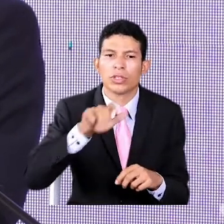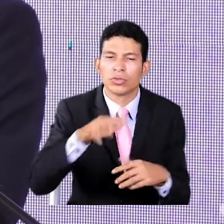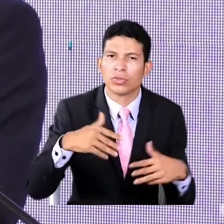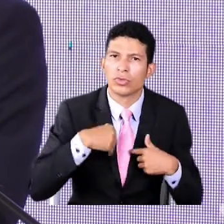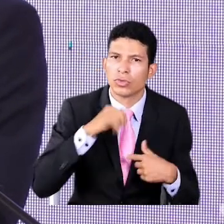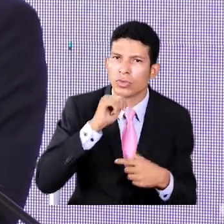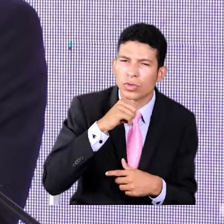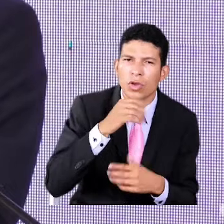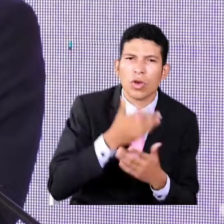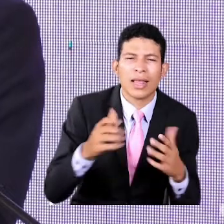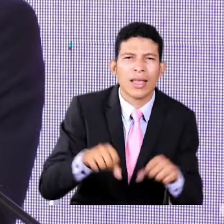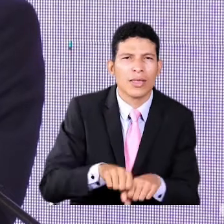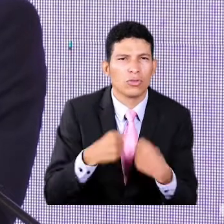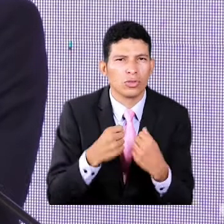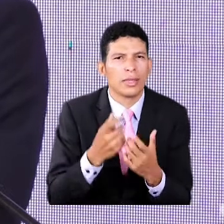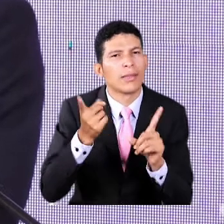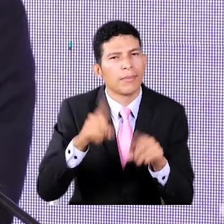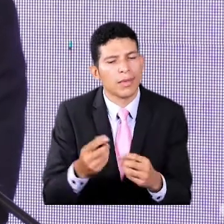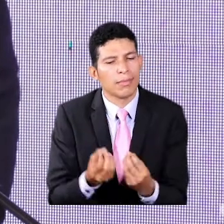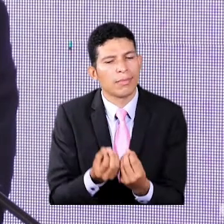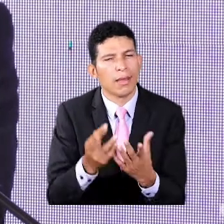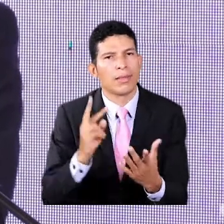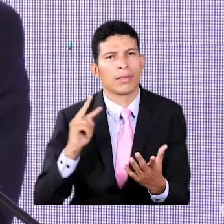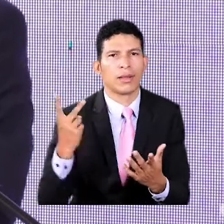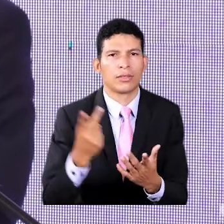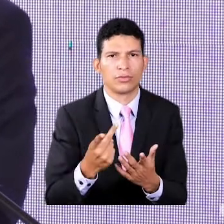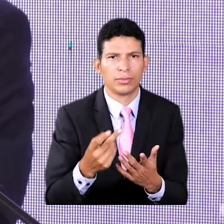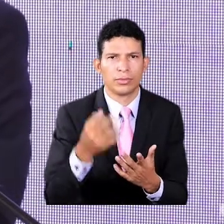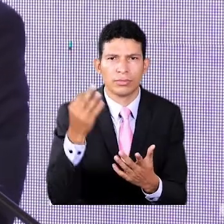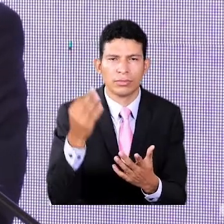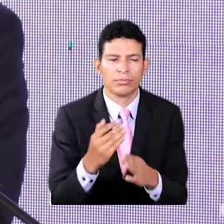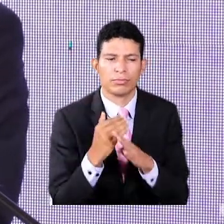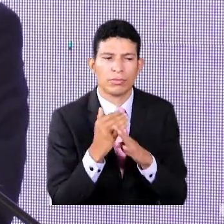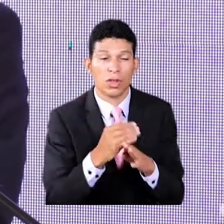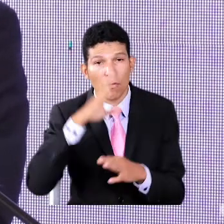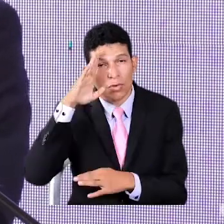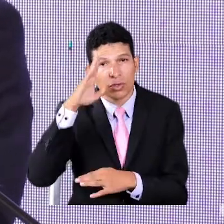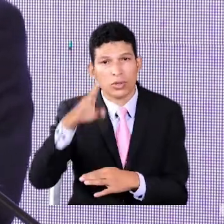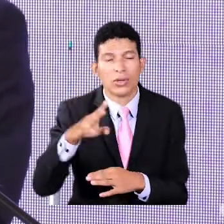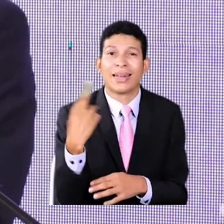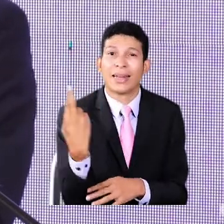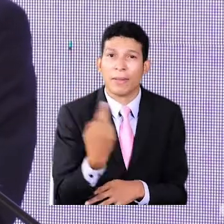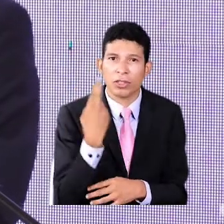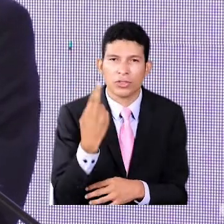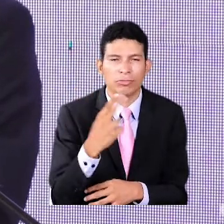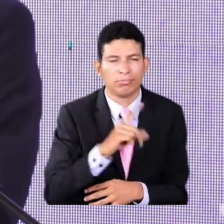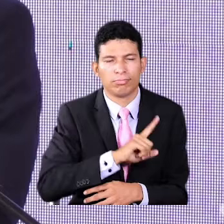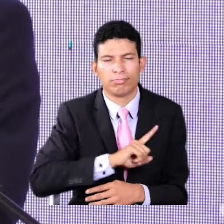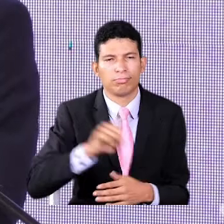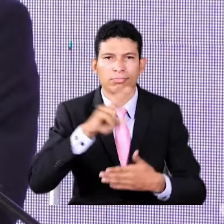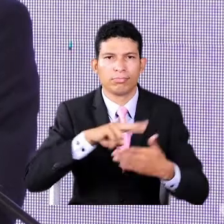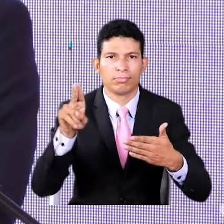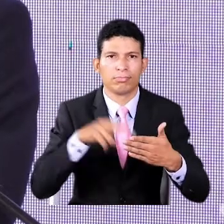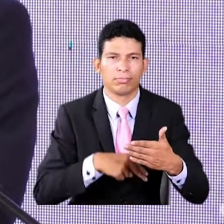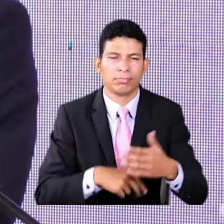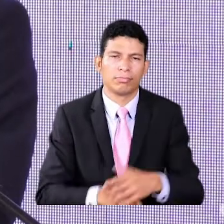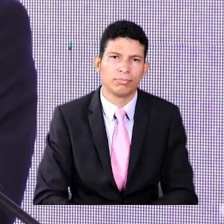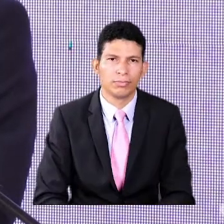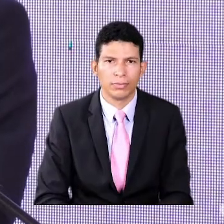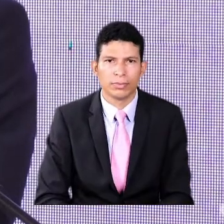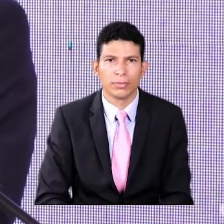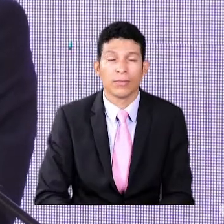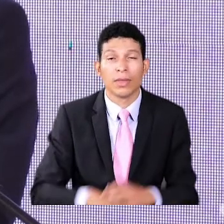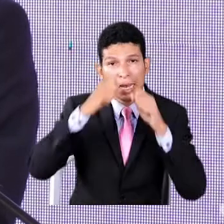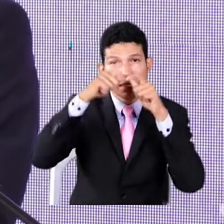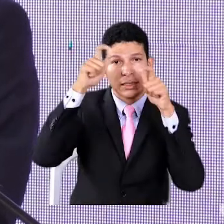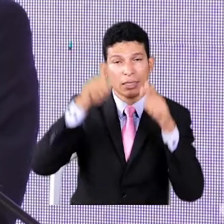provocados y también para generar transformaciones que eviten en el futuro la repetición de estas violaciones graves el estado